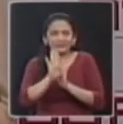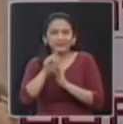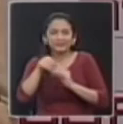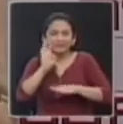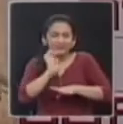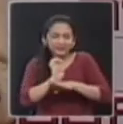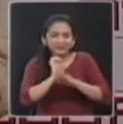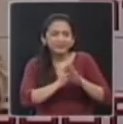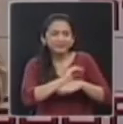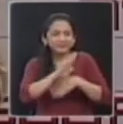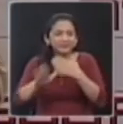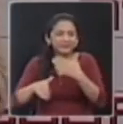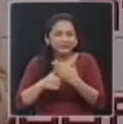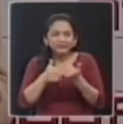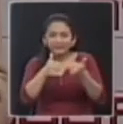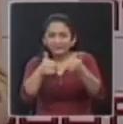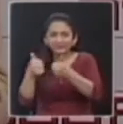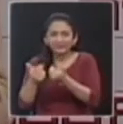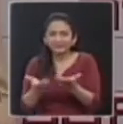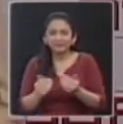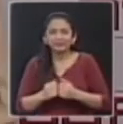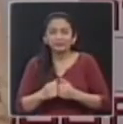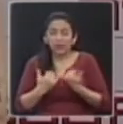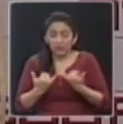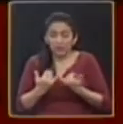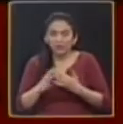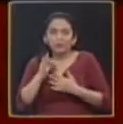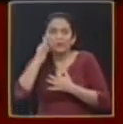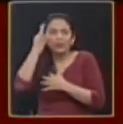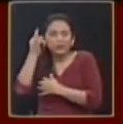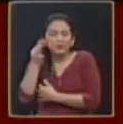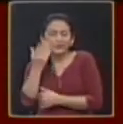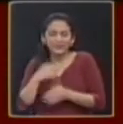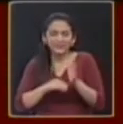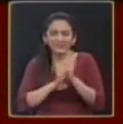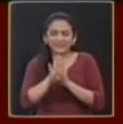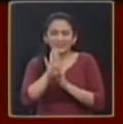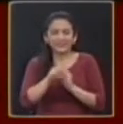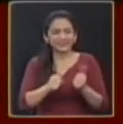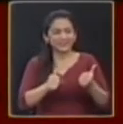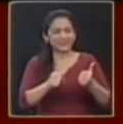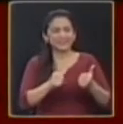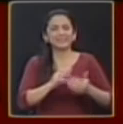bien para este momento y para las futuras generaciones. Bueno, bien por los emprendedores,